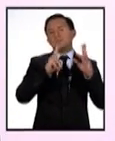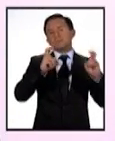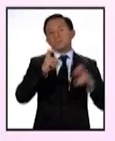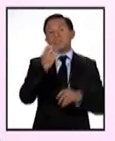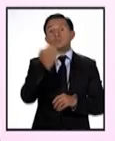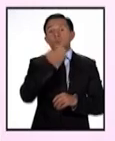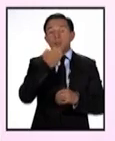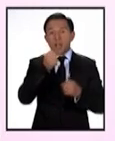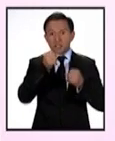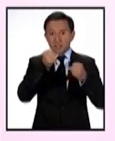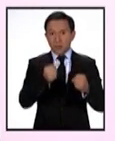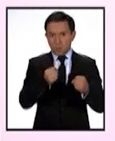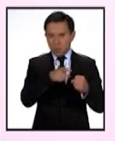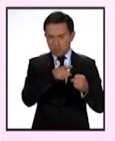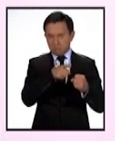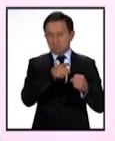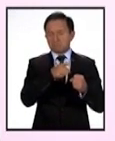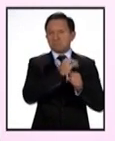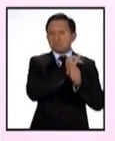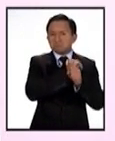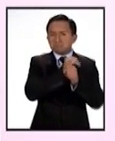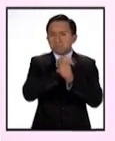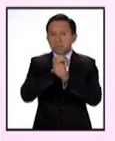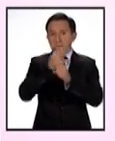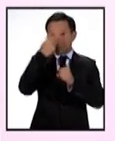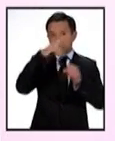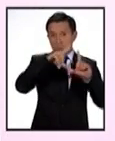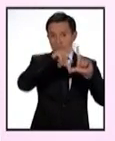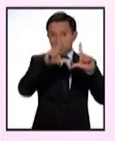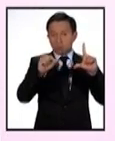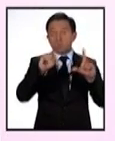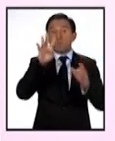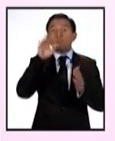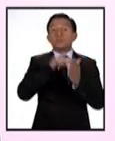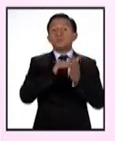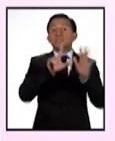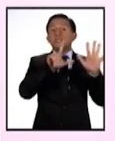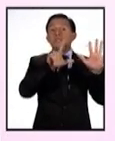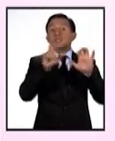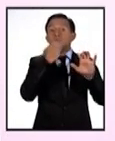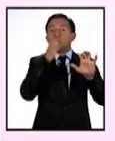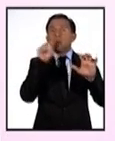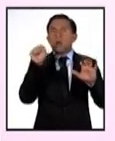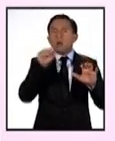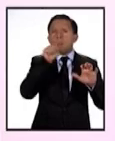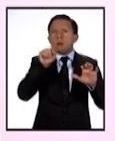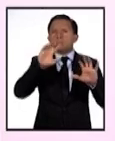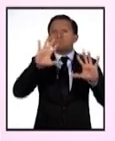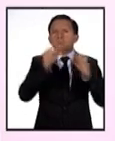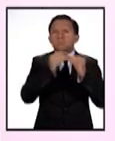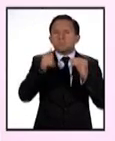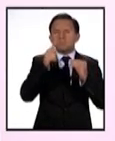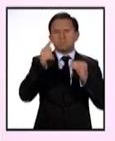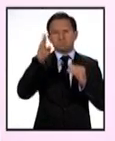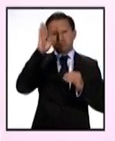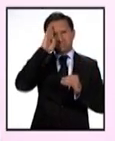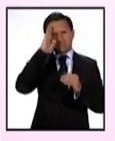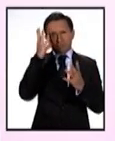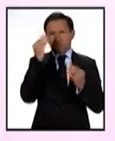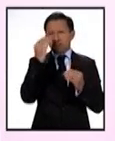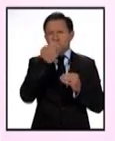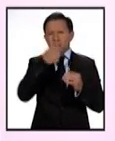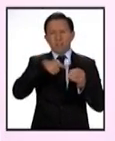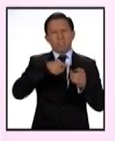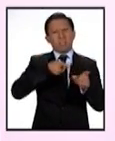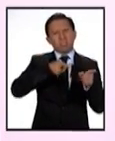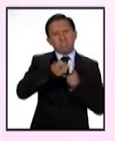en 4,700 escuelas de este país se padece la violencia escolar con diferentes expresiones.